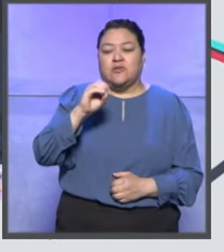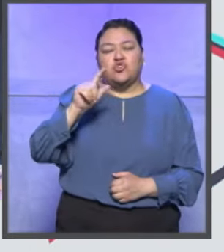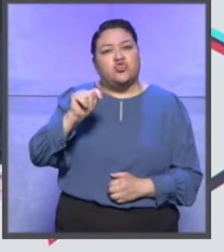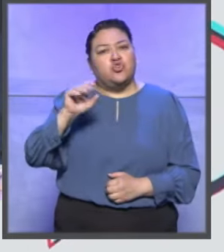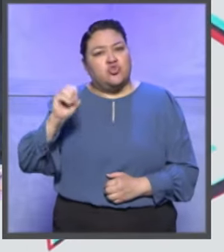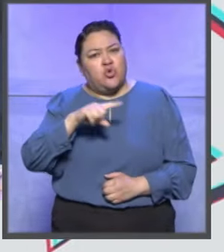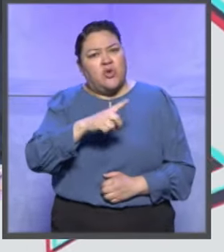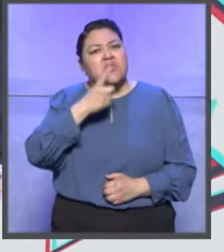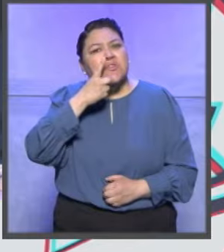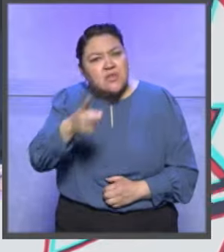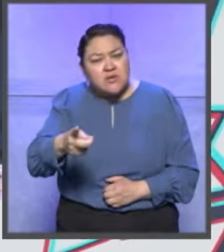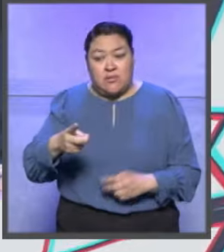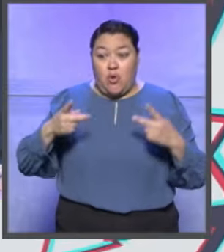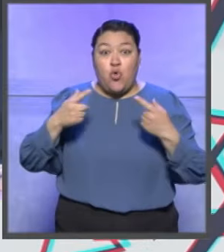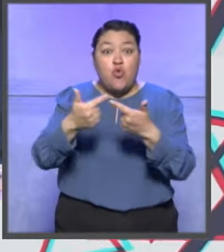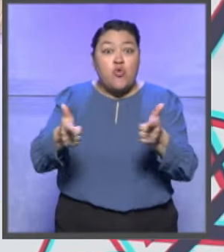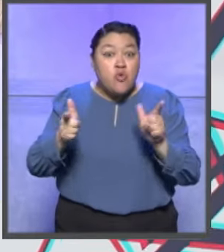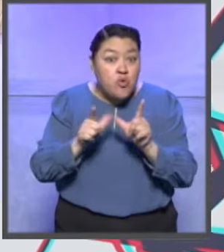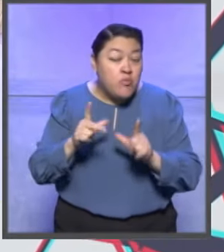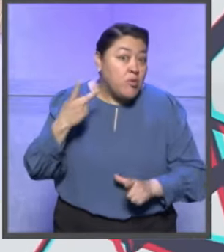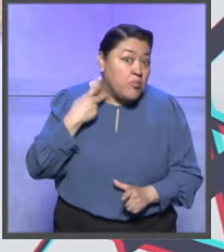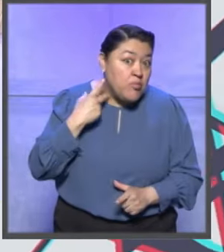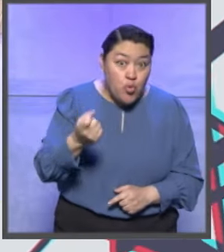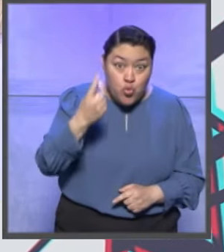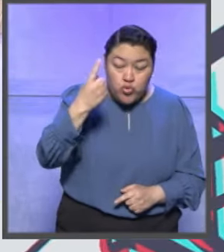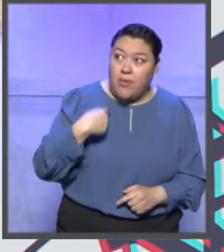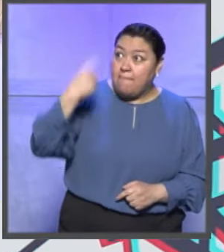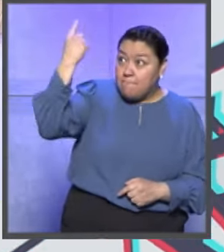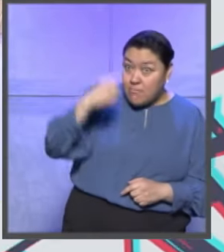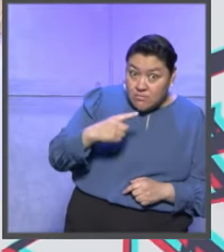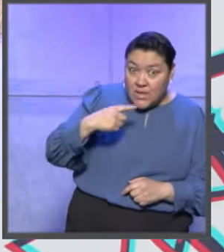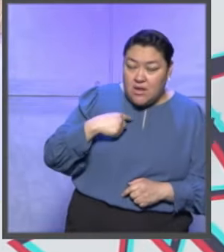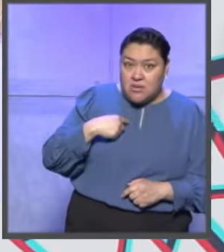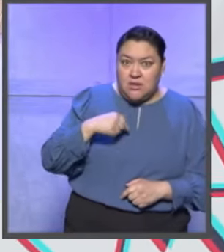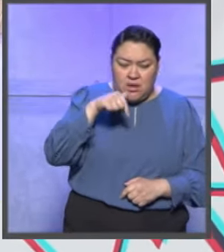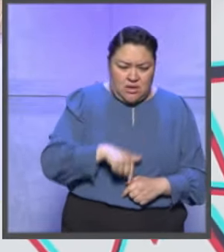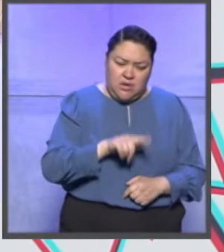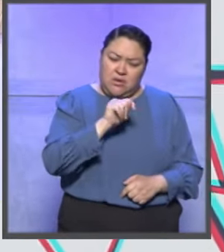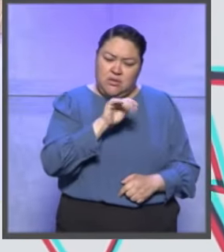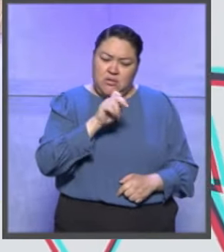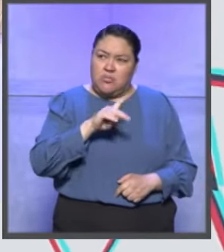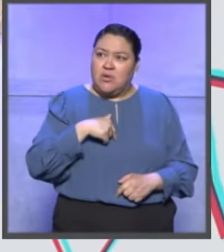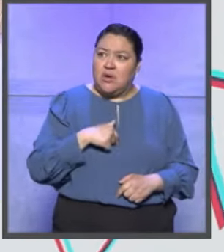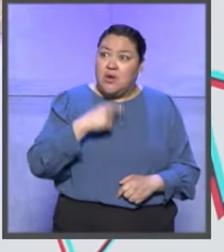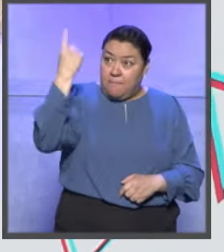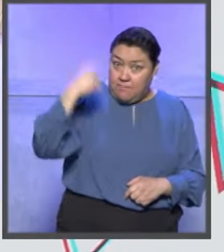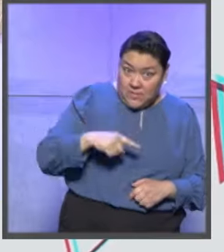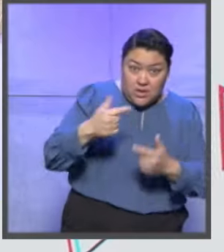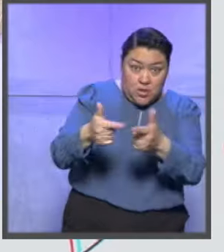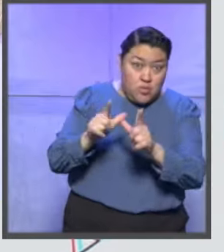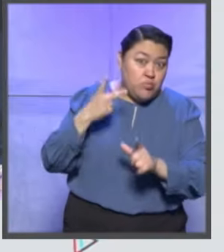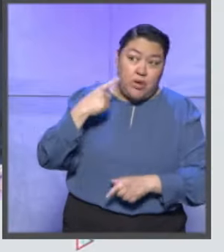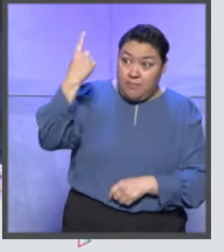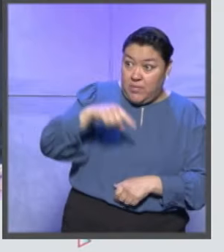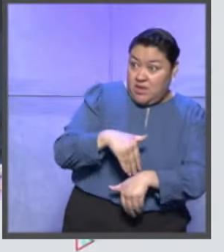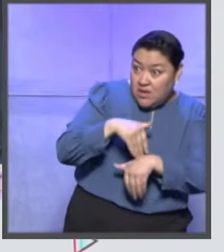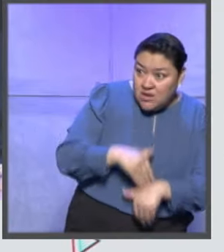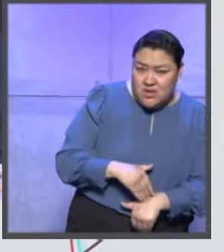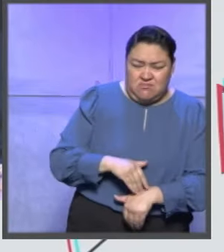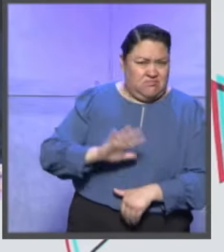Soto aseguró que ningún grupo político le dirá al Tribunal Electoral del Poder Judicial de la Federación